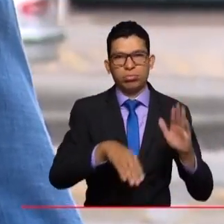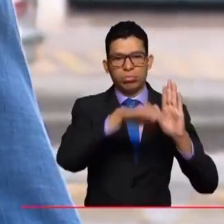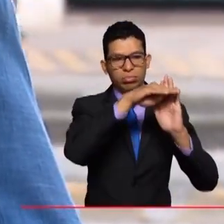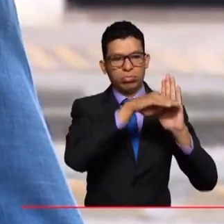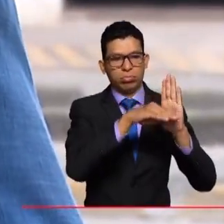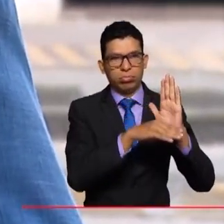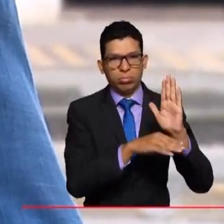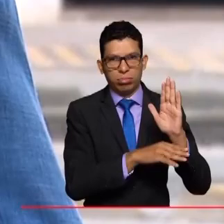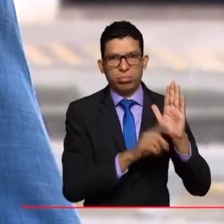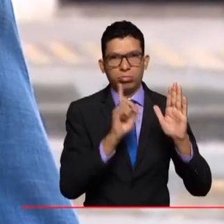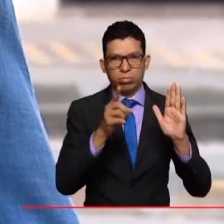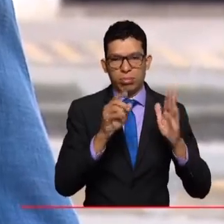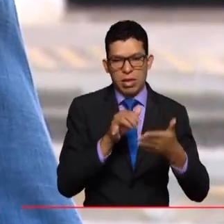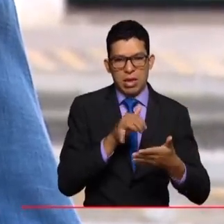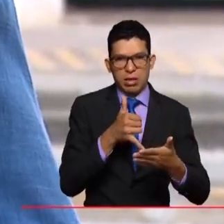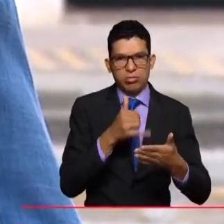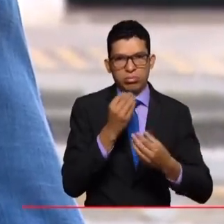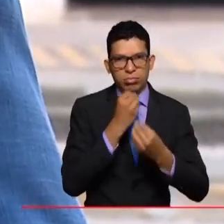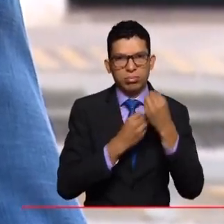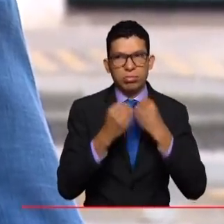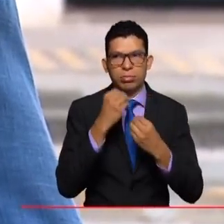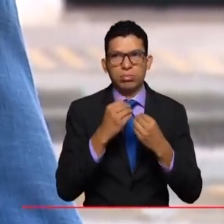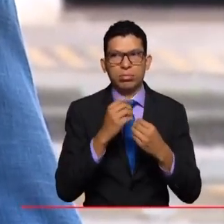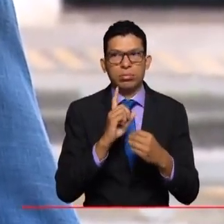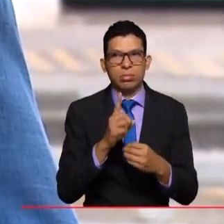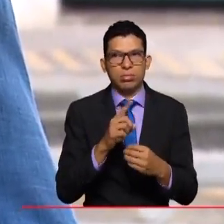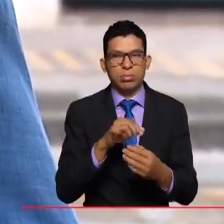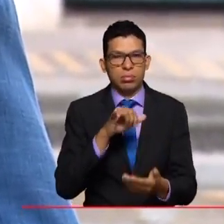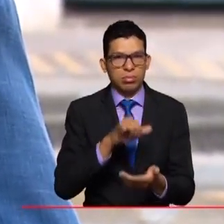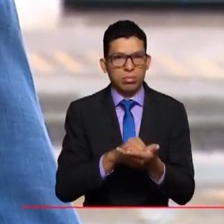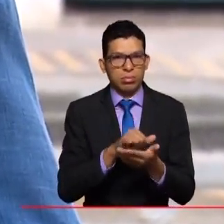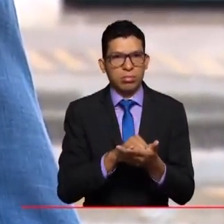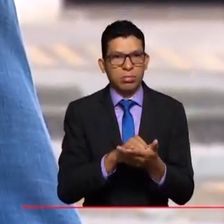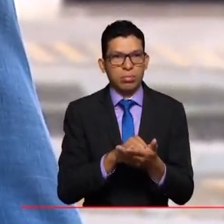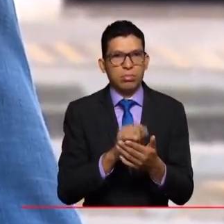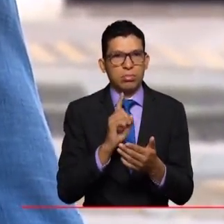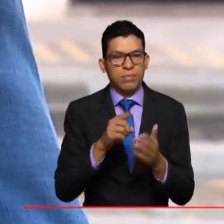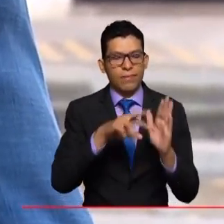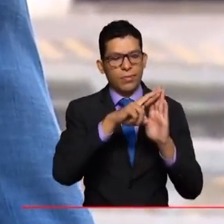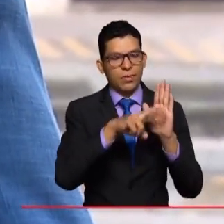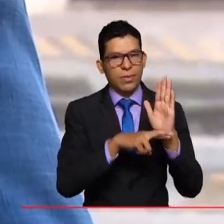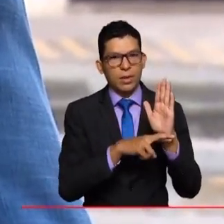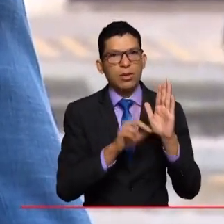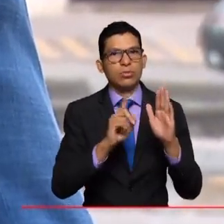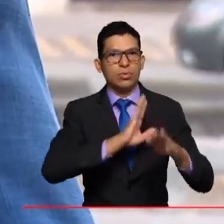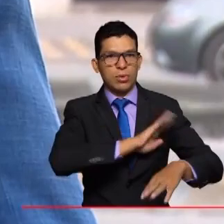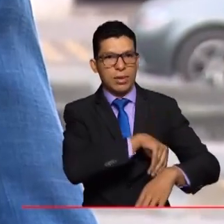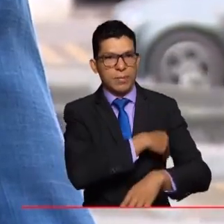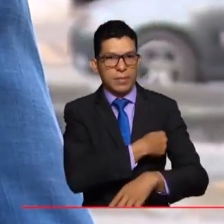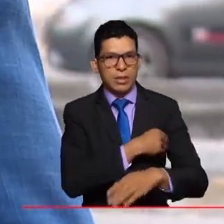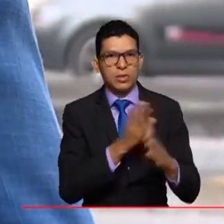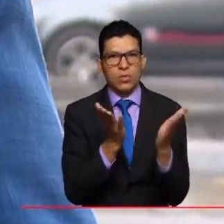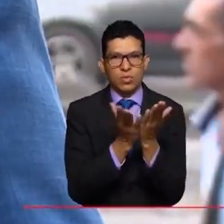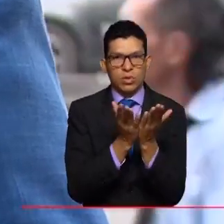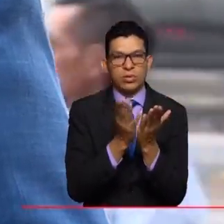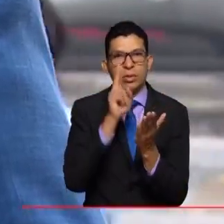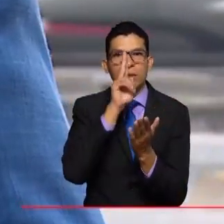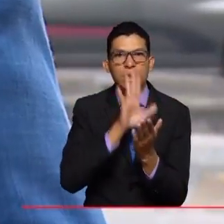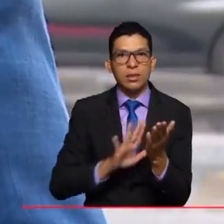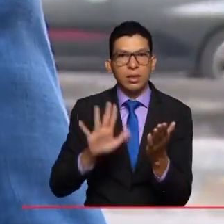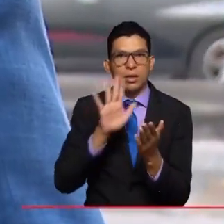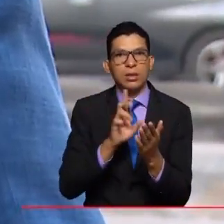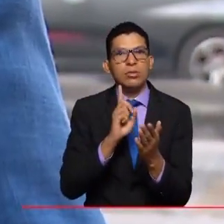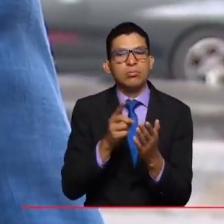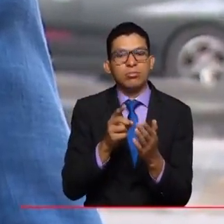nutricionistas por ingenieros de alimentos y está regulada desde una resolución del Ministerio de Educación Nacional de la unidad